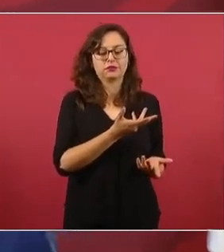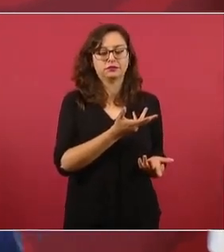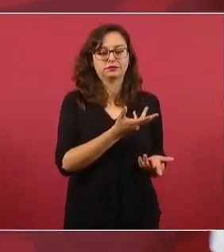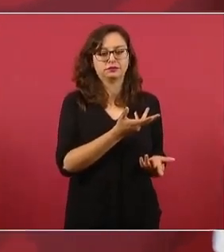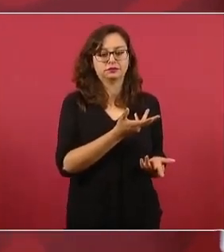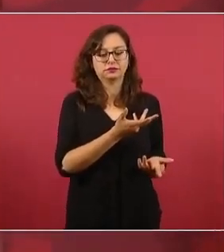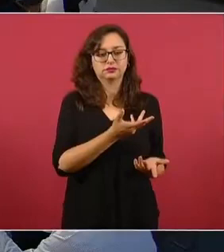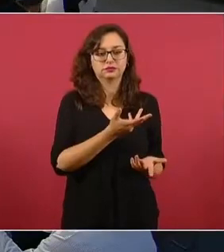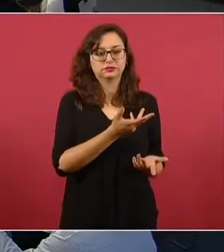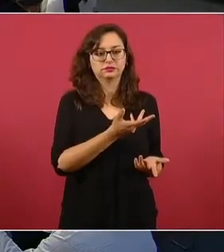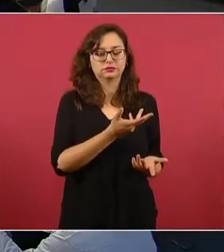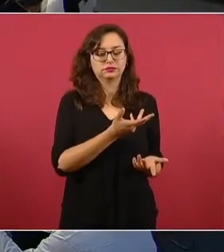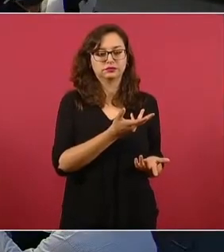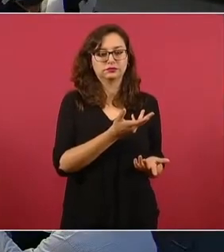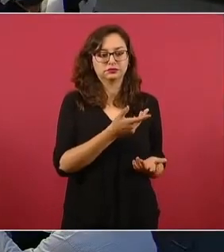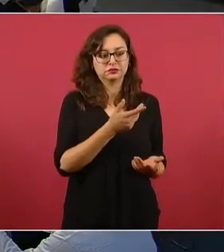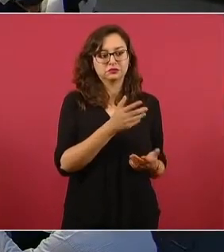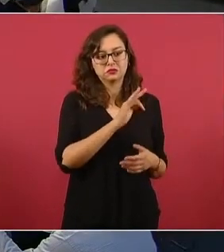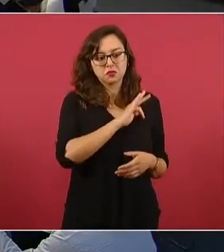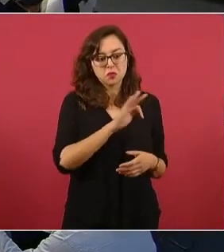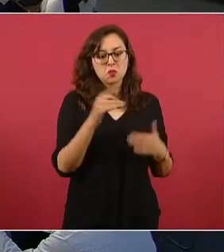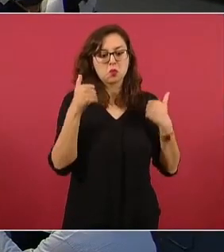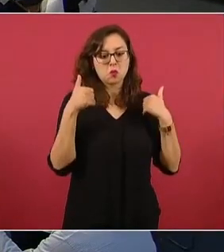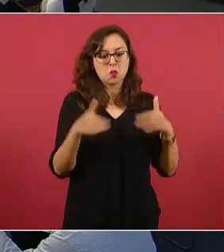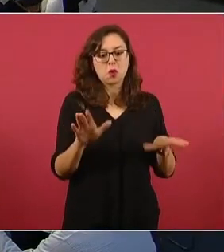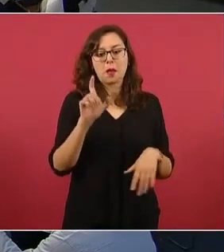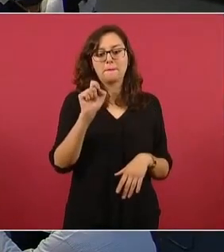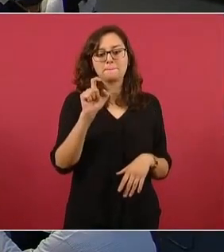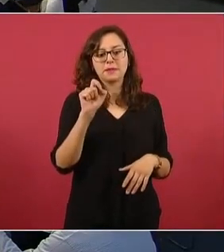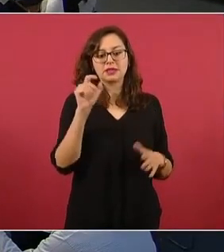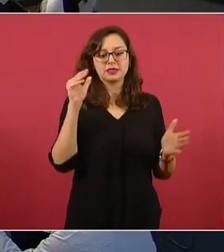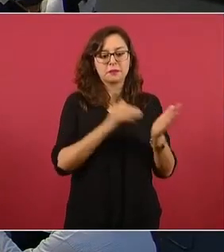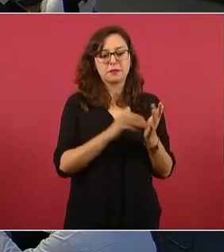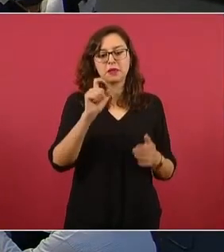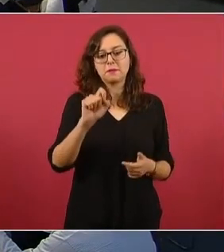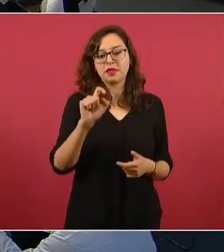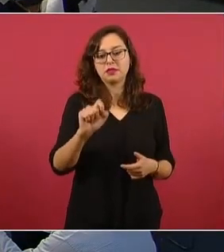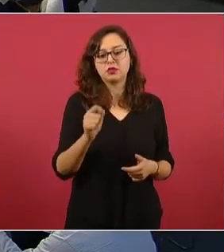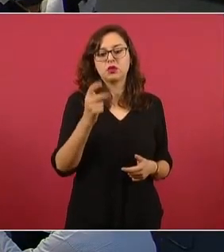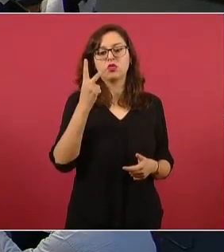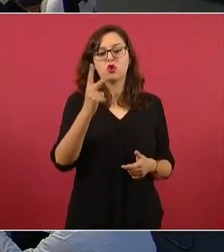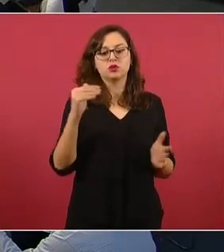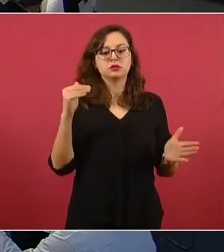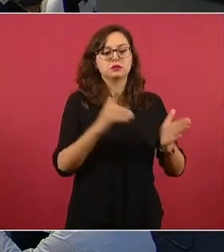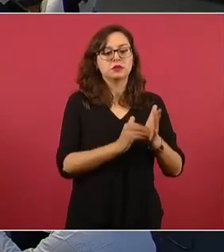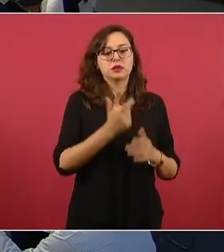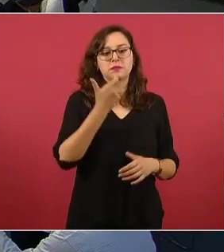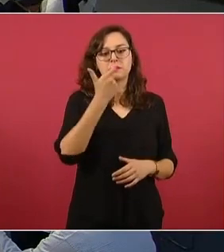podían pagarse 20,000 o 22,000 pesos por hectárea.